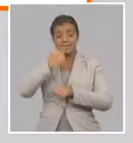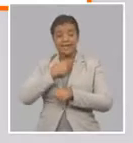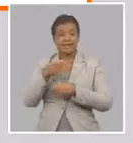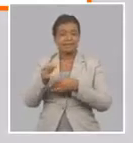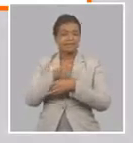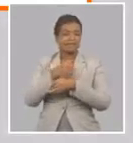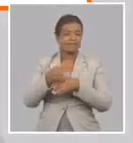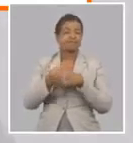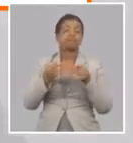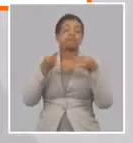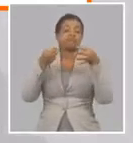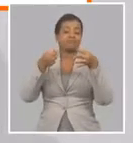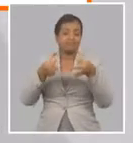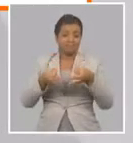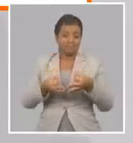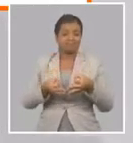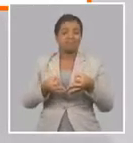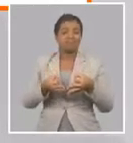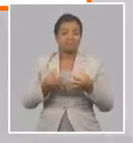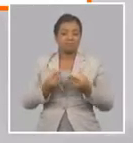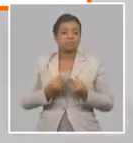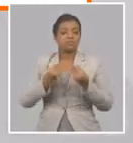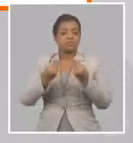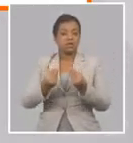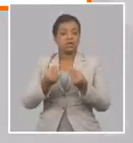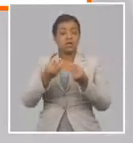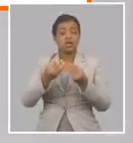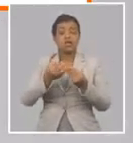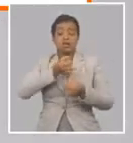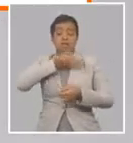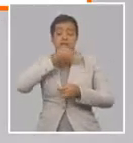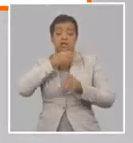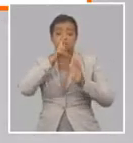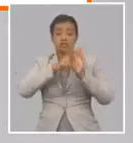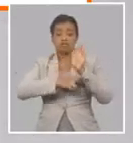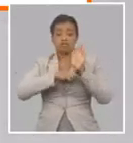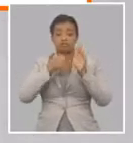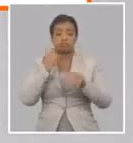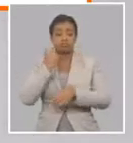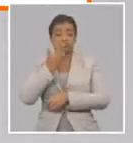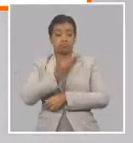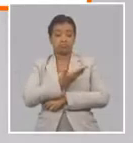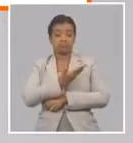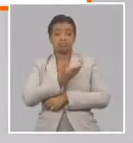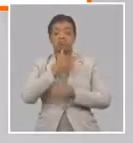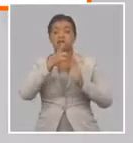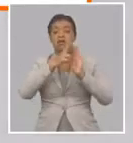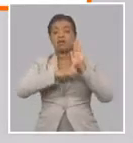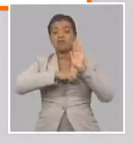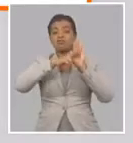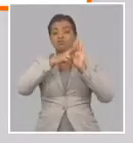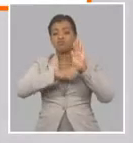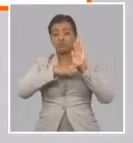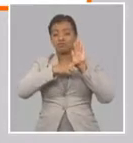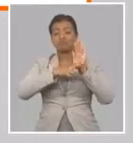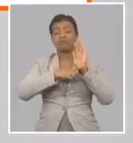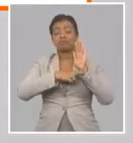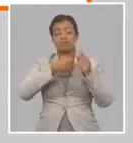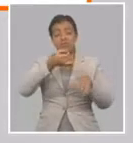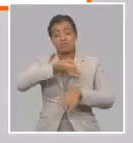precisamente está dado y así lo refleja la resolución 293 en que